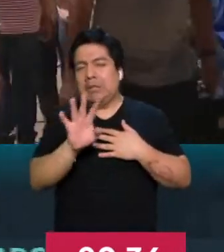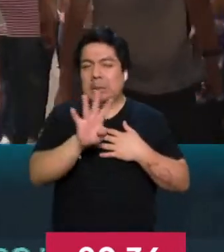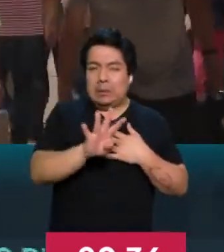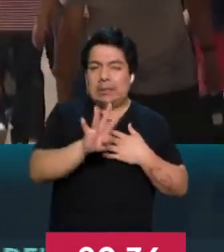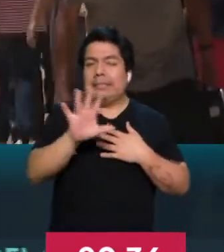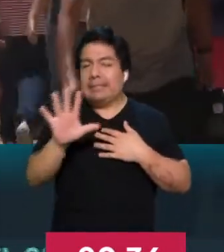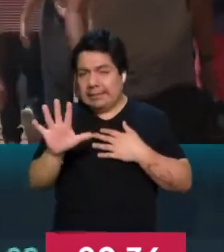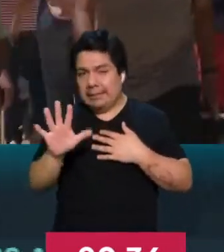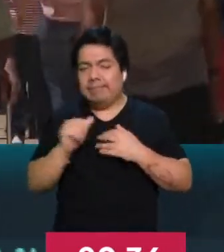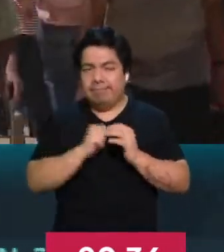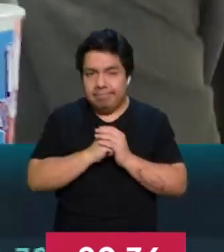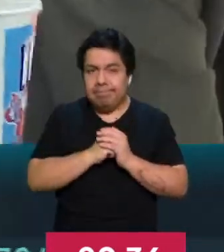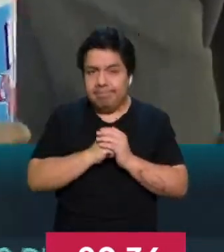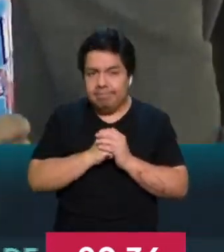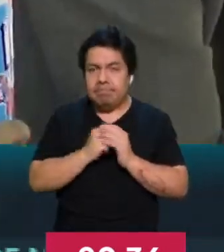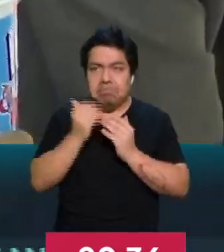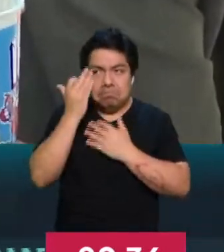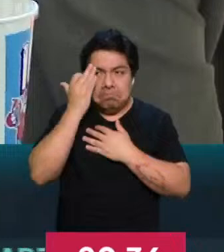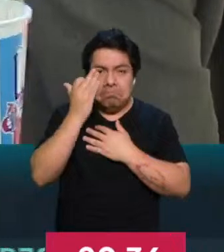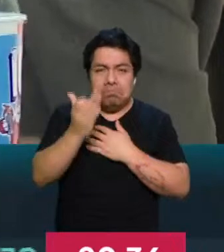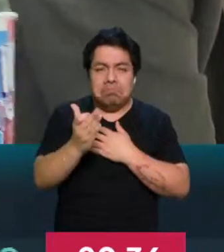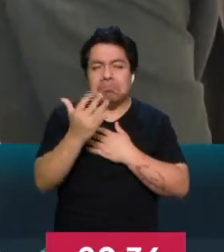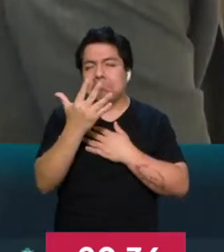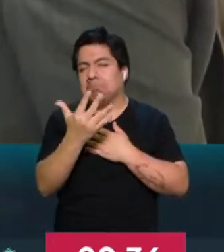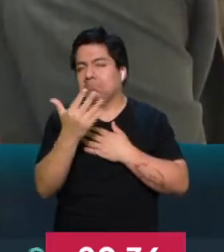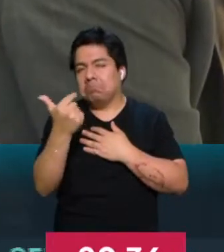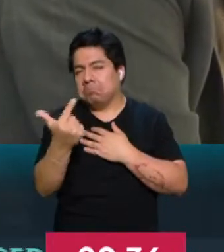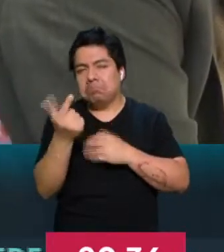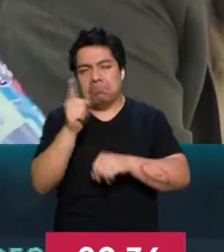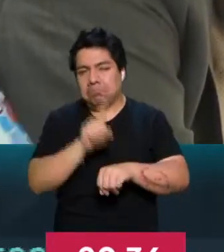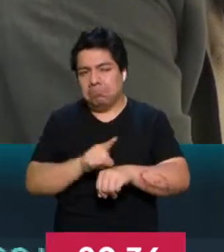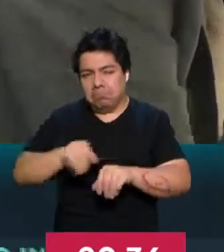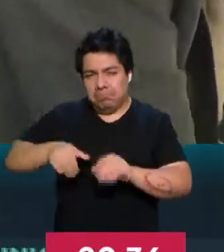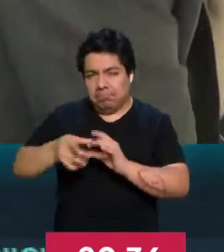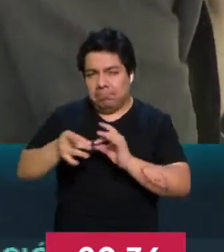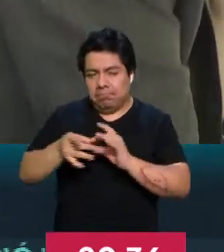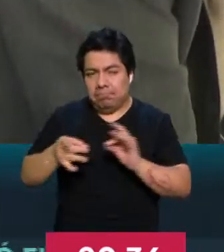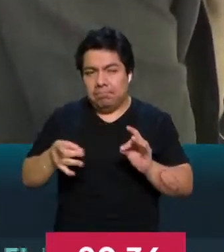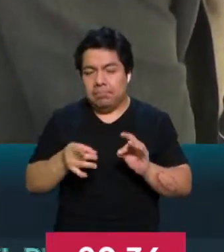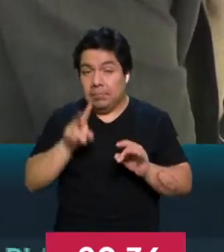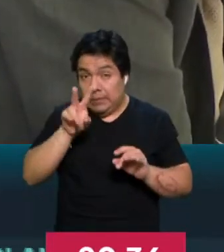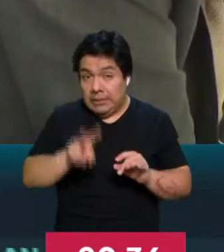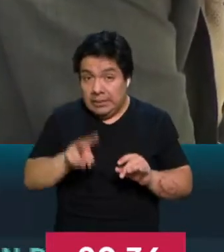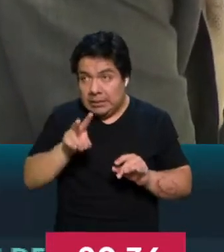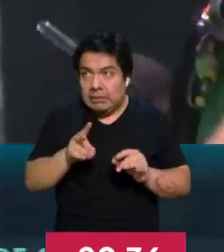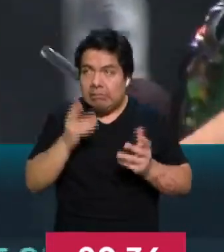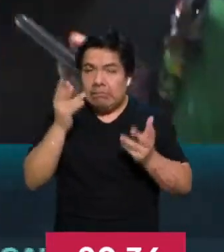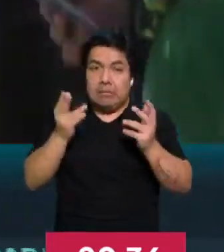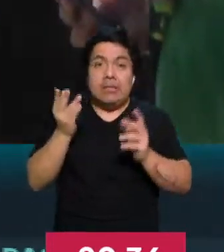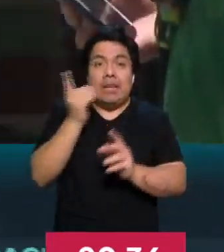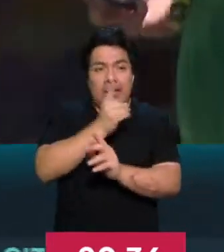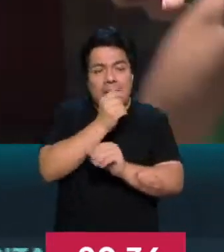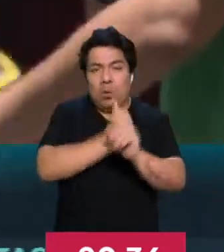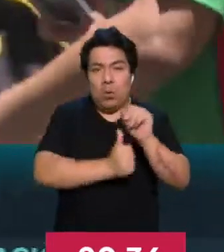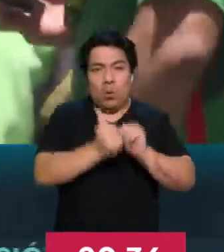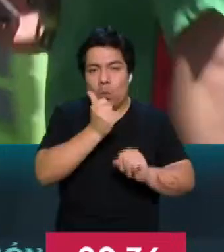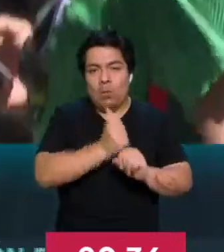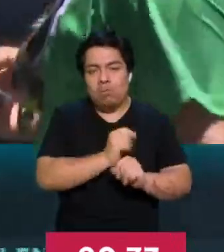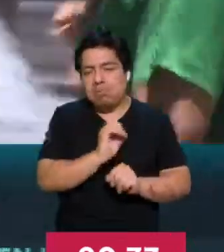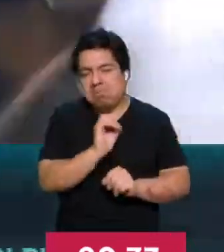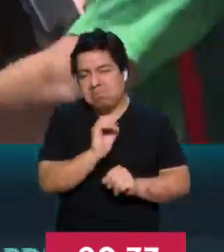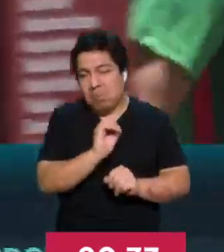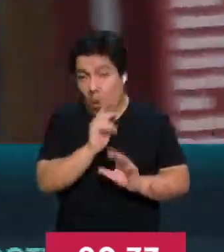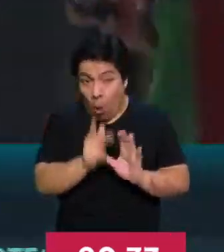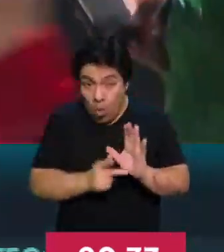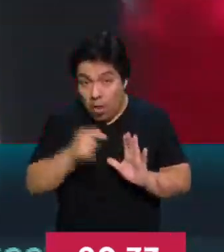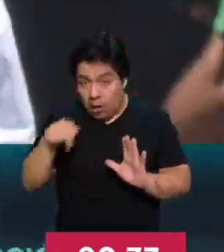y 5 y la duración promedio es de 5 a 7 días, como te comentaba. Realmente la condición del año pasado no la estamos previendo que